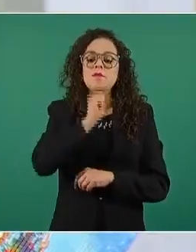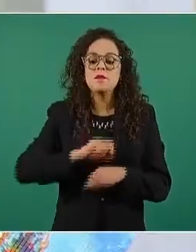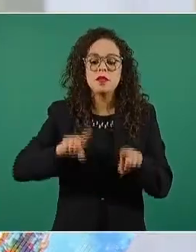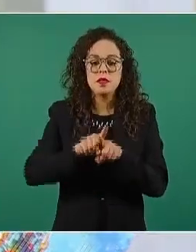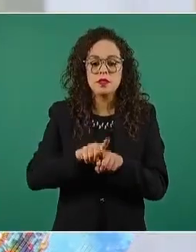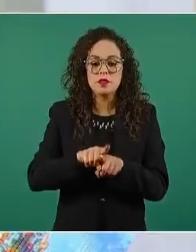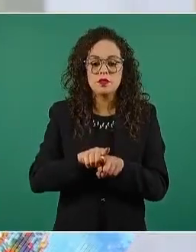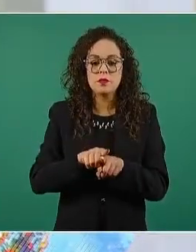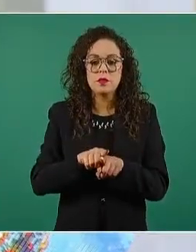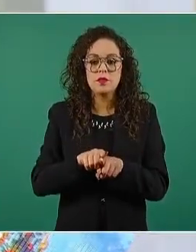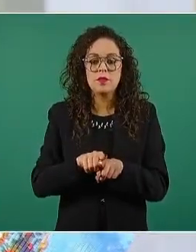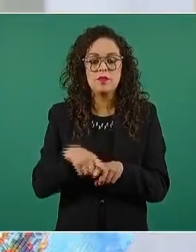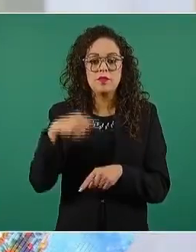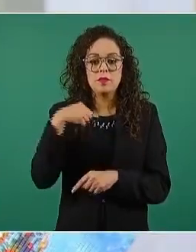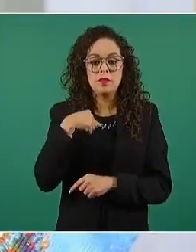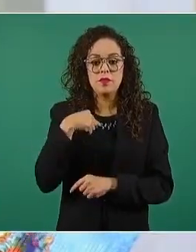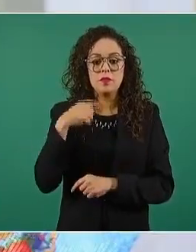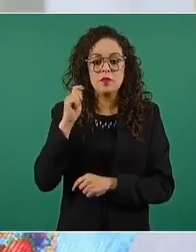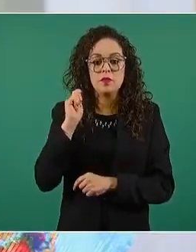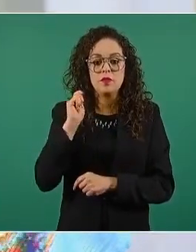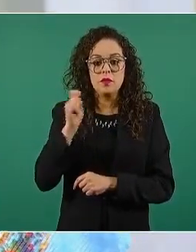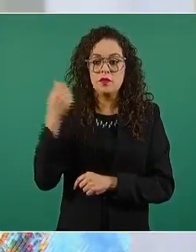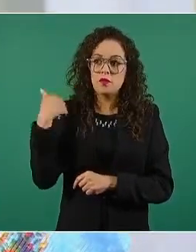soy veterana de guerra